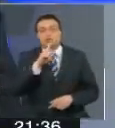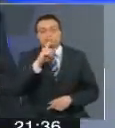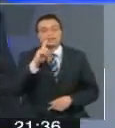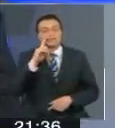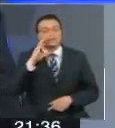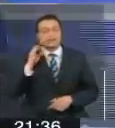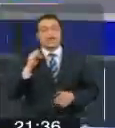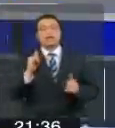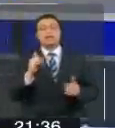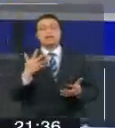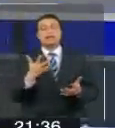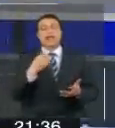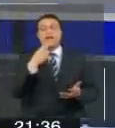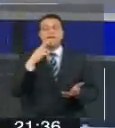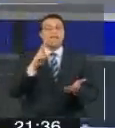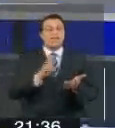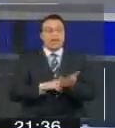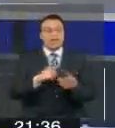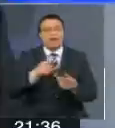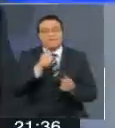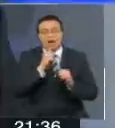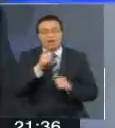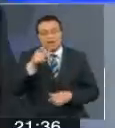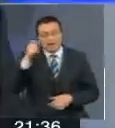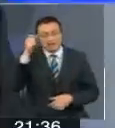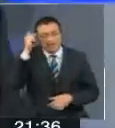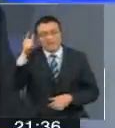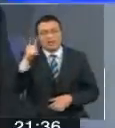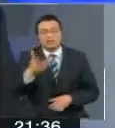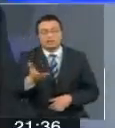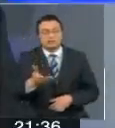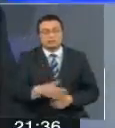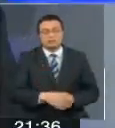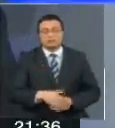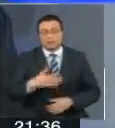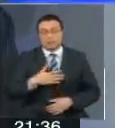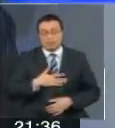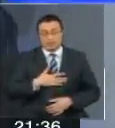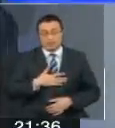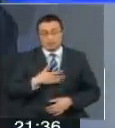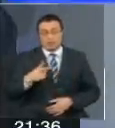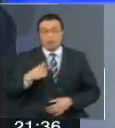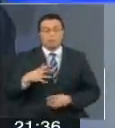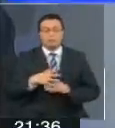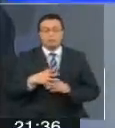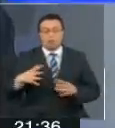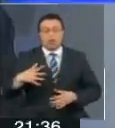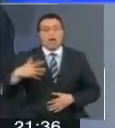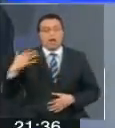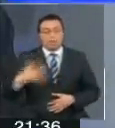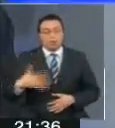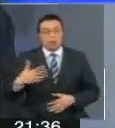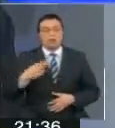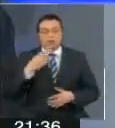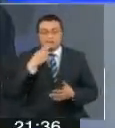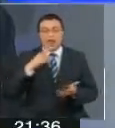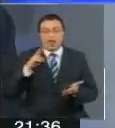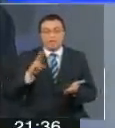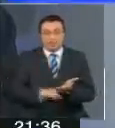¿Y qué verdad le falta a usted por saber también? Para mí es fundamental la